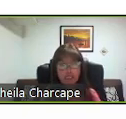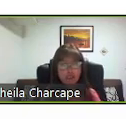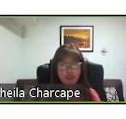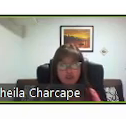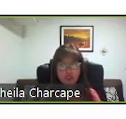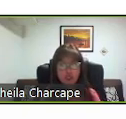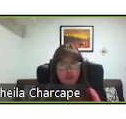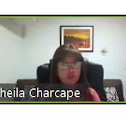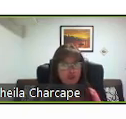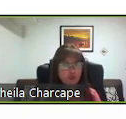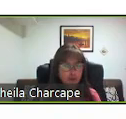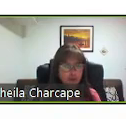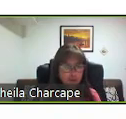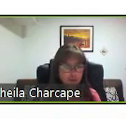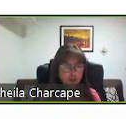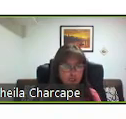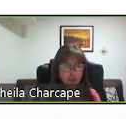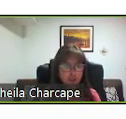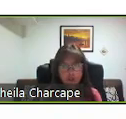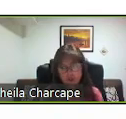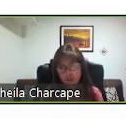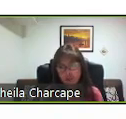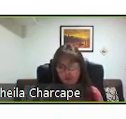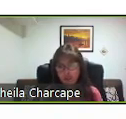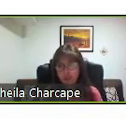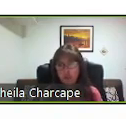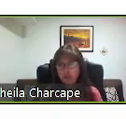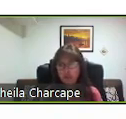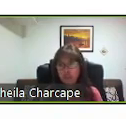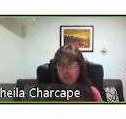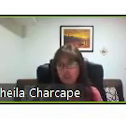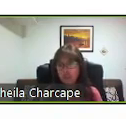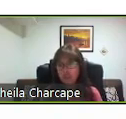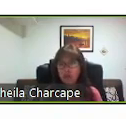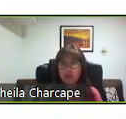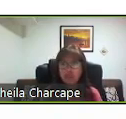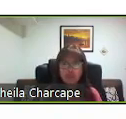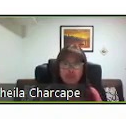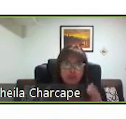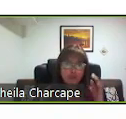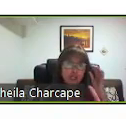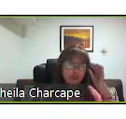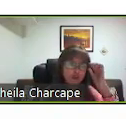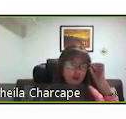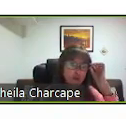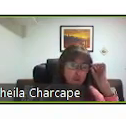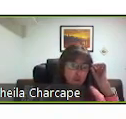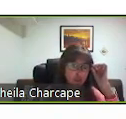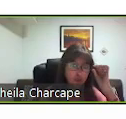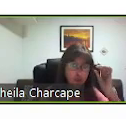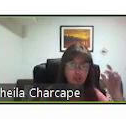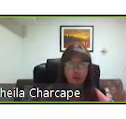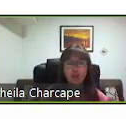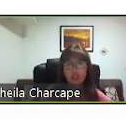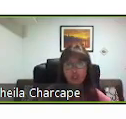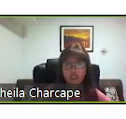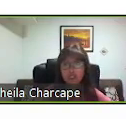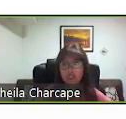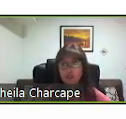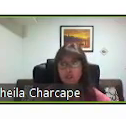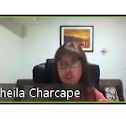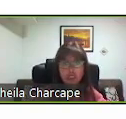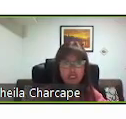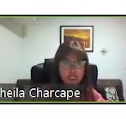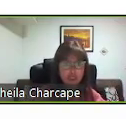situaciones, gestos que no son propios de un niño, entonces definitivamente este niño lo ha aprendido de algún lado, o lo ha visto de algún lado, quiere